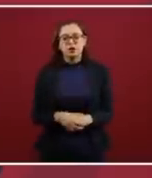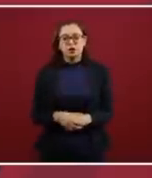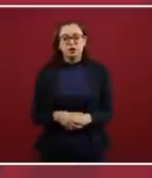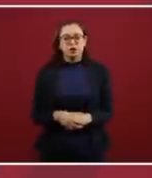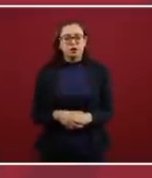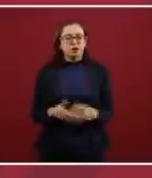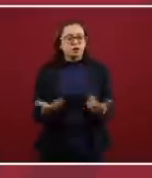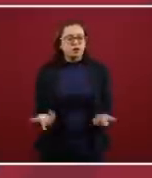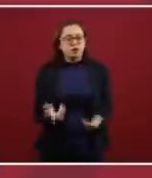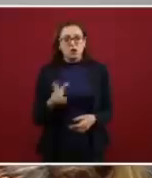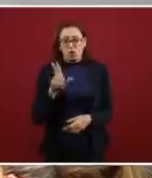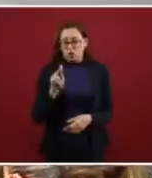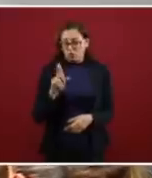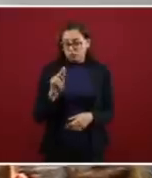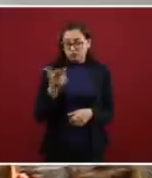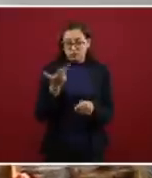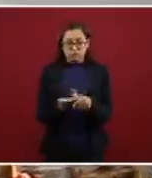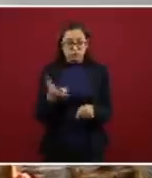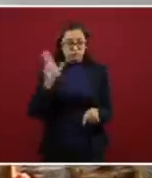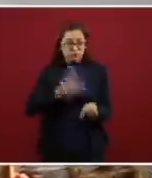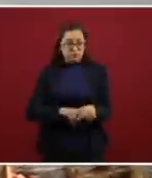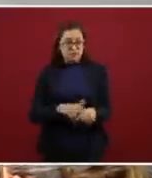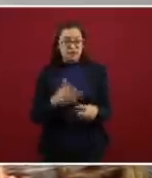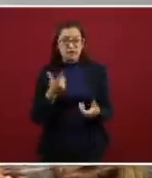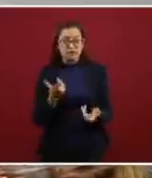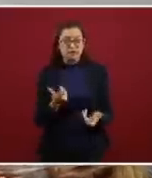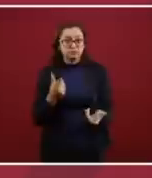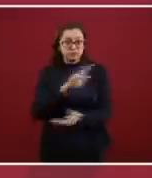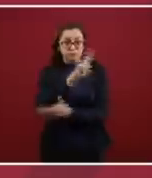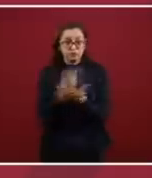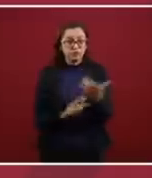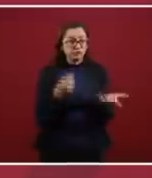en 80 hospitales donde hay estos programas,